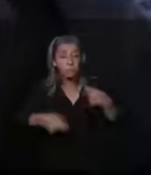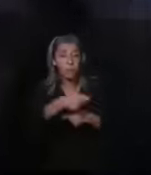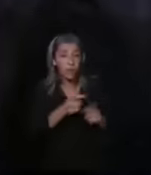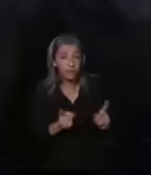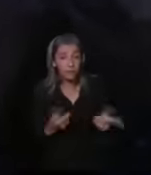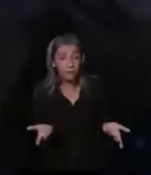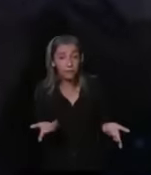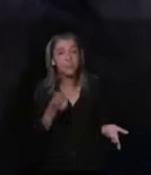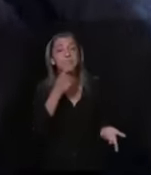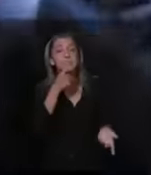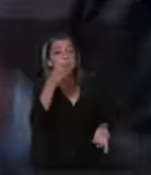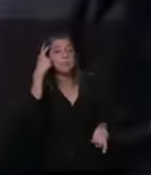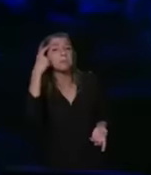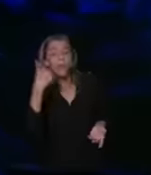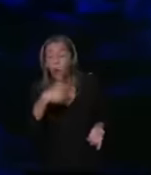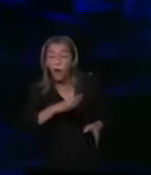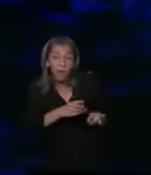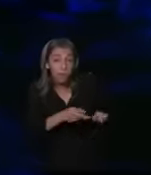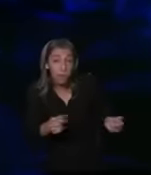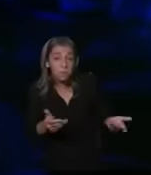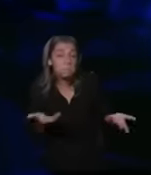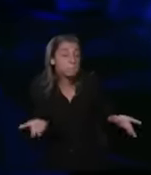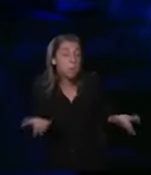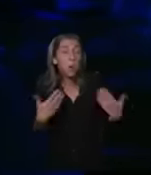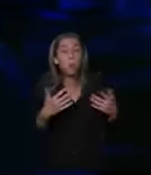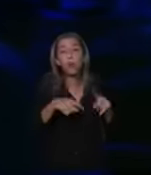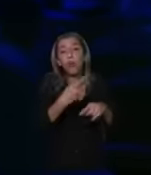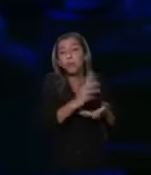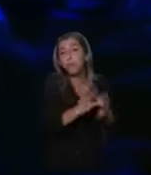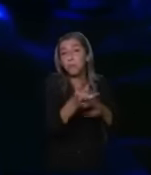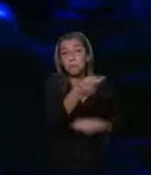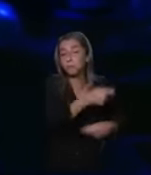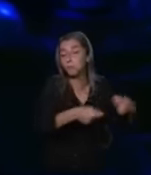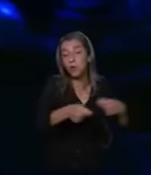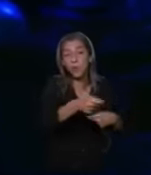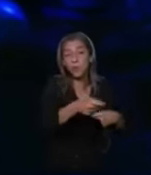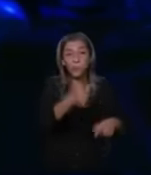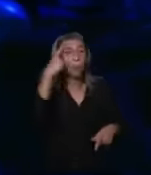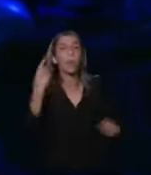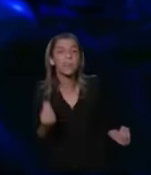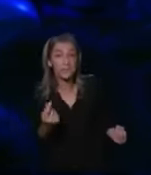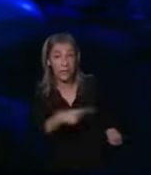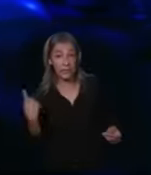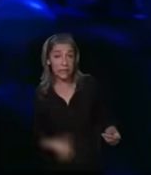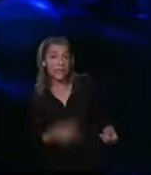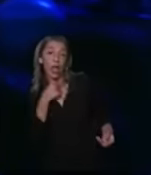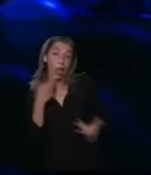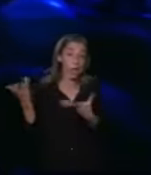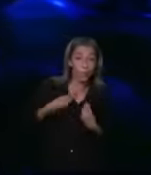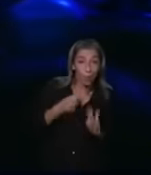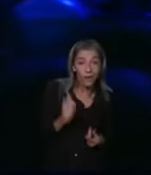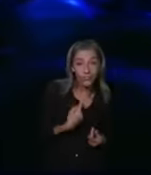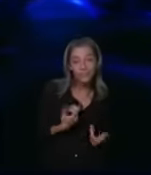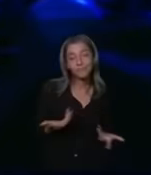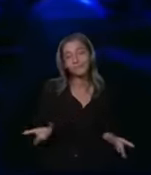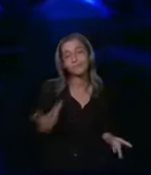que dejara de existir, digamos, lo podría comercializar desde otro lado. Por lo tanto, digamos, o sea, vos te crees que los chinos quieren hacer beneficencia con nosotros. Así que si